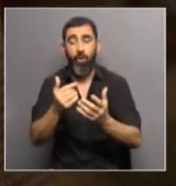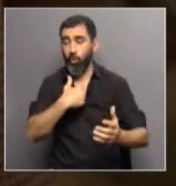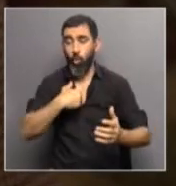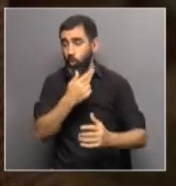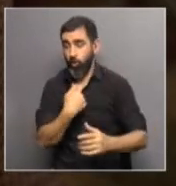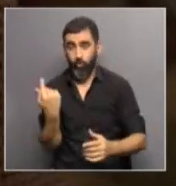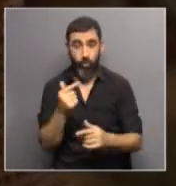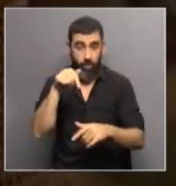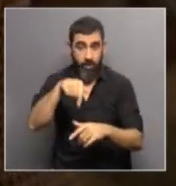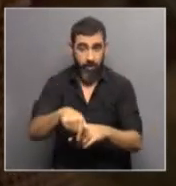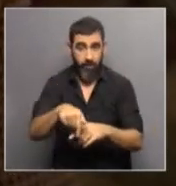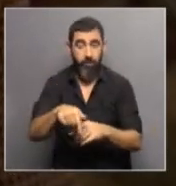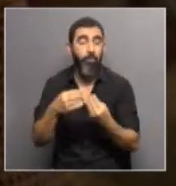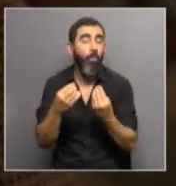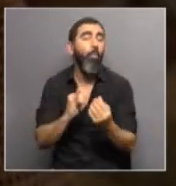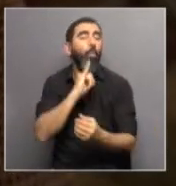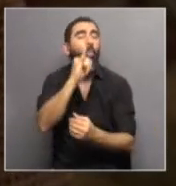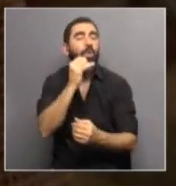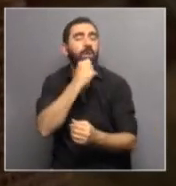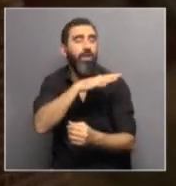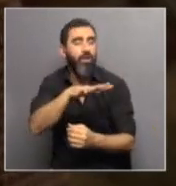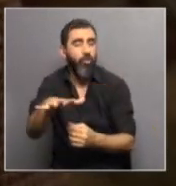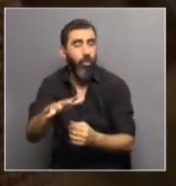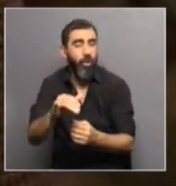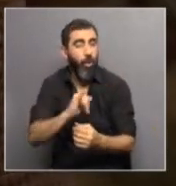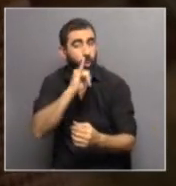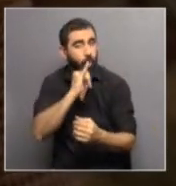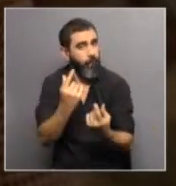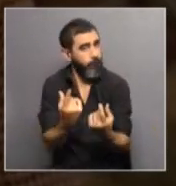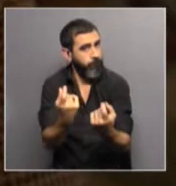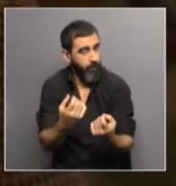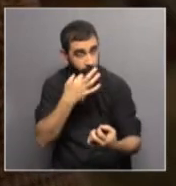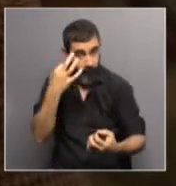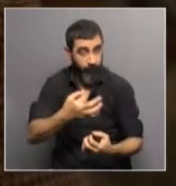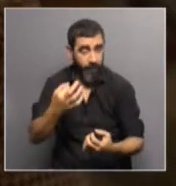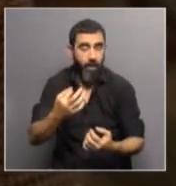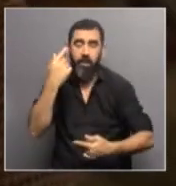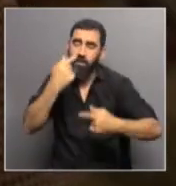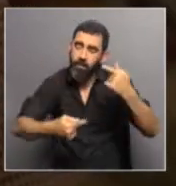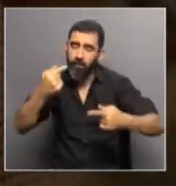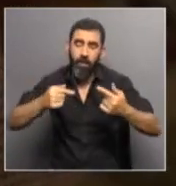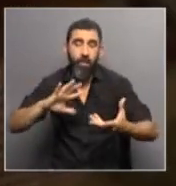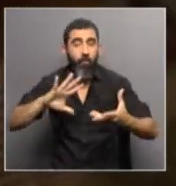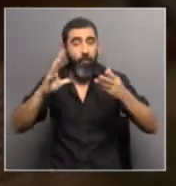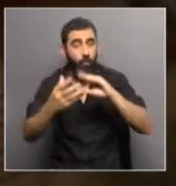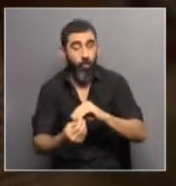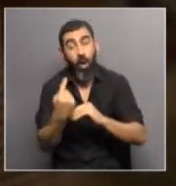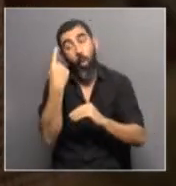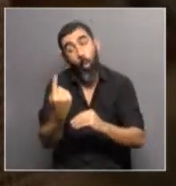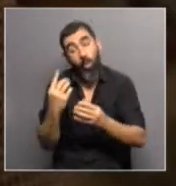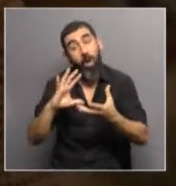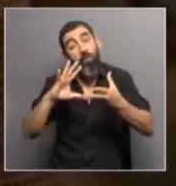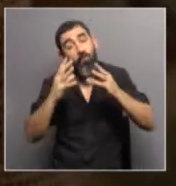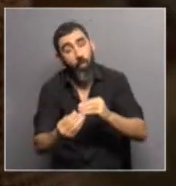hacer. Para contar esa historia y para contarla fuerte, tenemos que utilizar distintas estrategias. Una de ellas